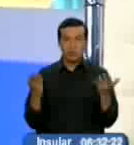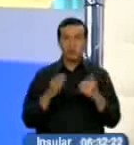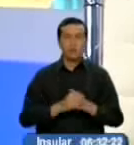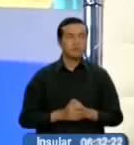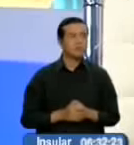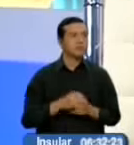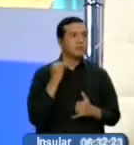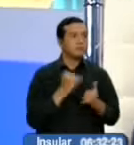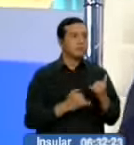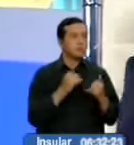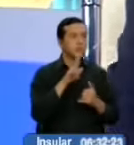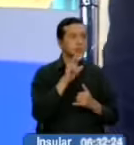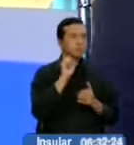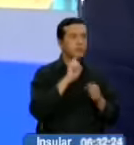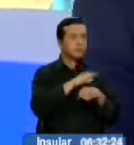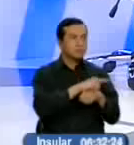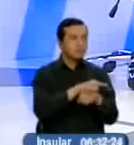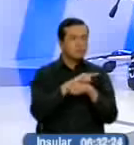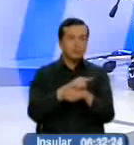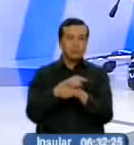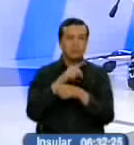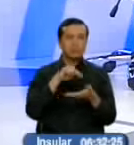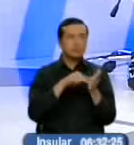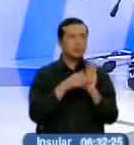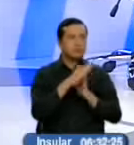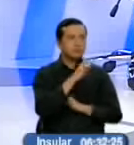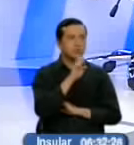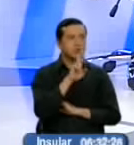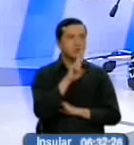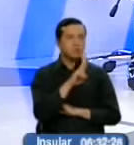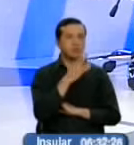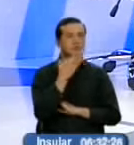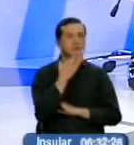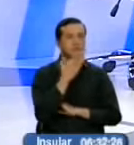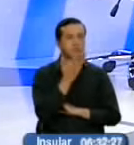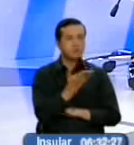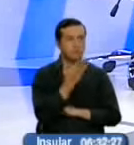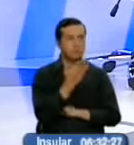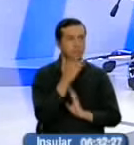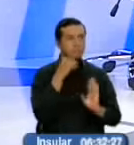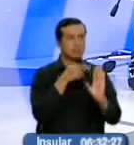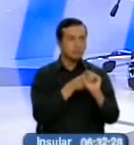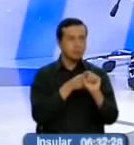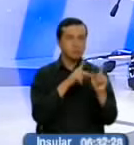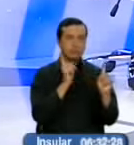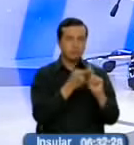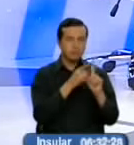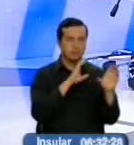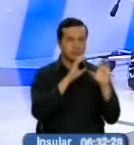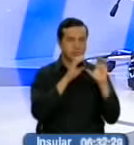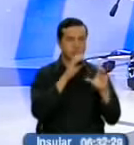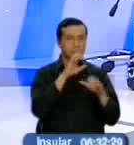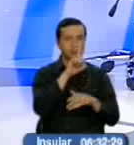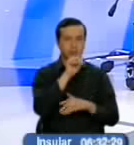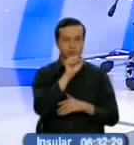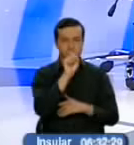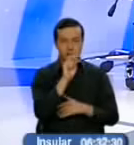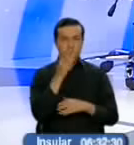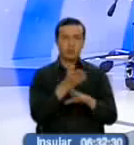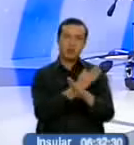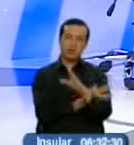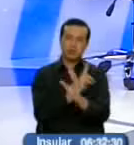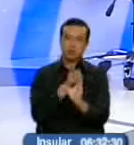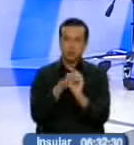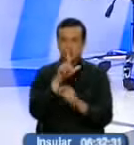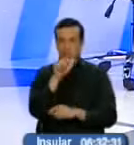ya termino rapidito, en 30 segundos. ¿Qué hace que César Montúfar esté primero con conversaciones con Guillermo Lasso, estuvo en algún momento